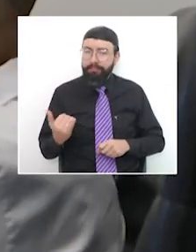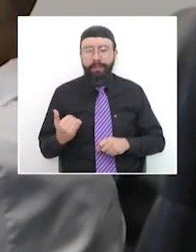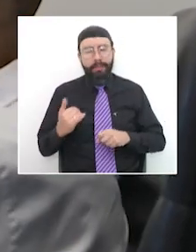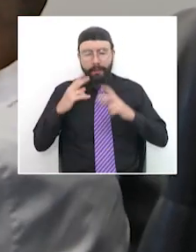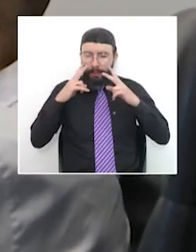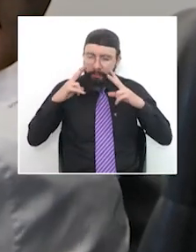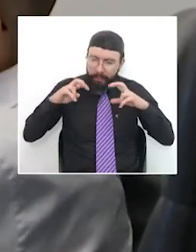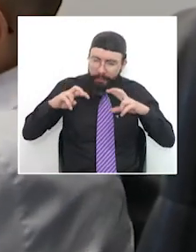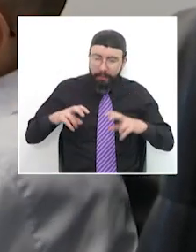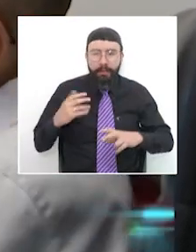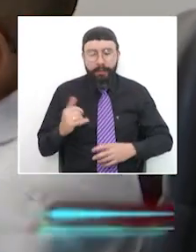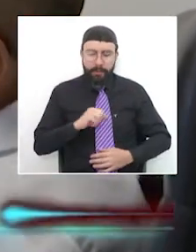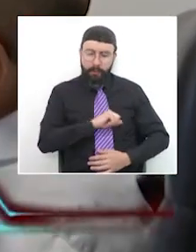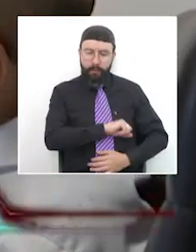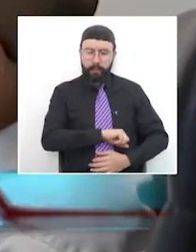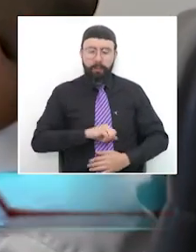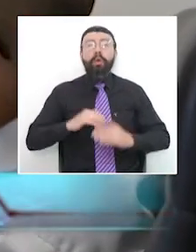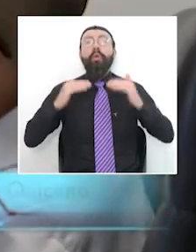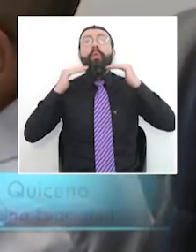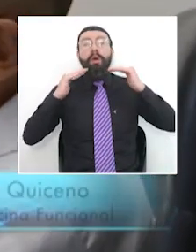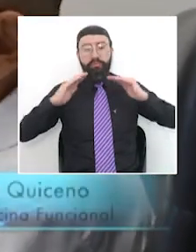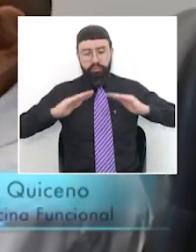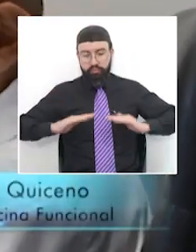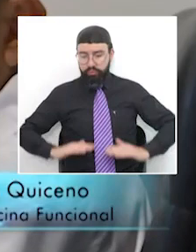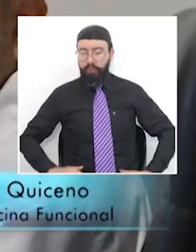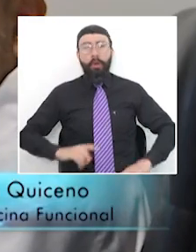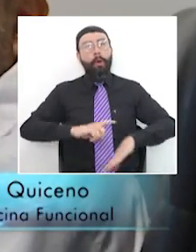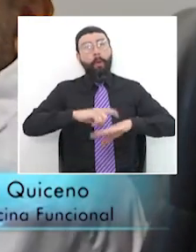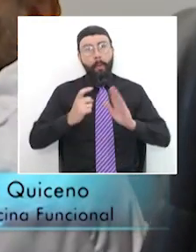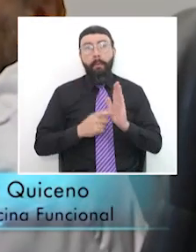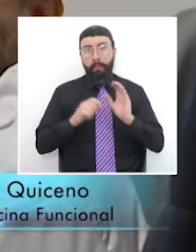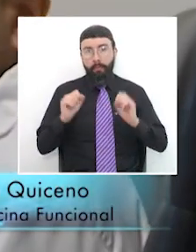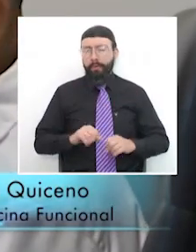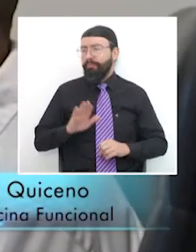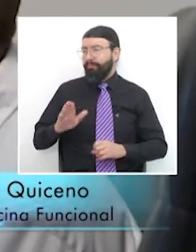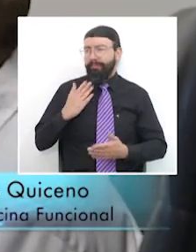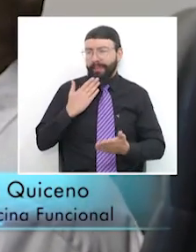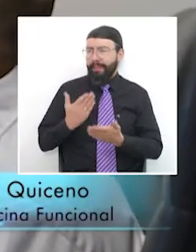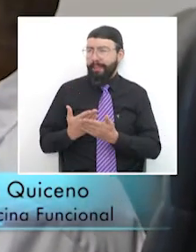ecográfico preventivo, desde el cuello hasta los genitales. Doctor Mauricio, mil